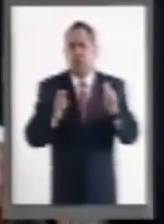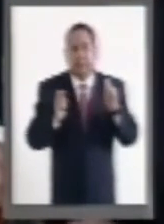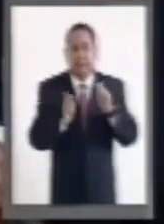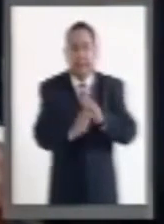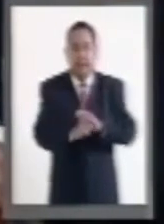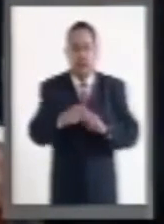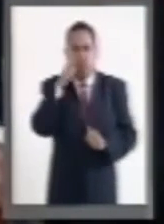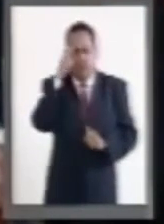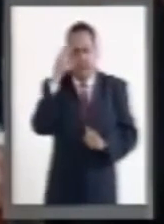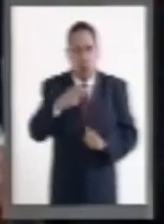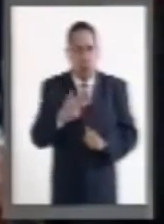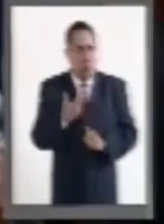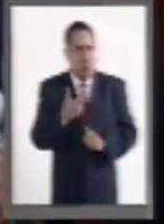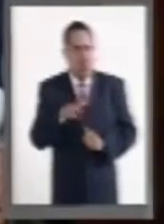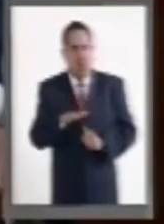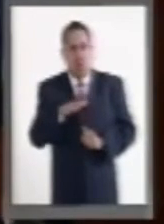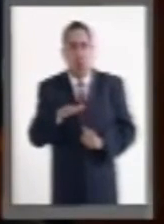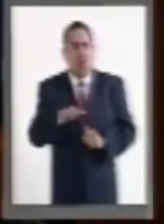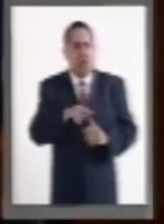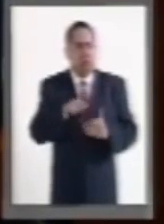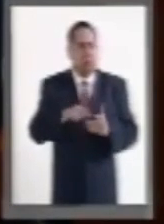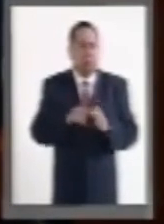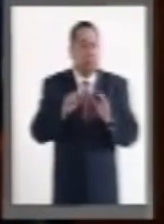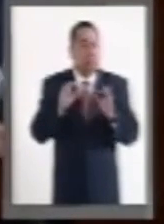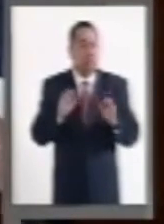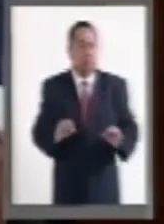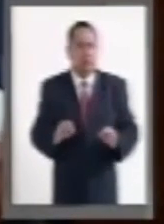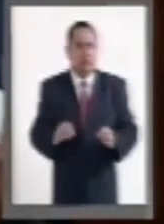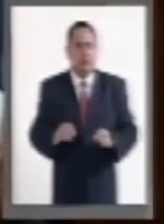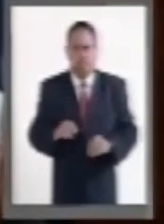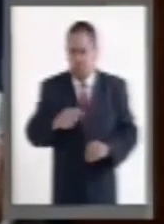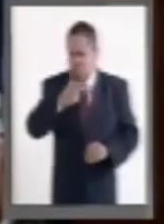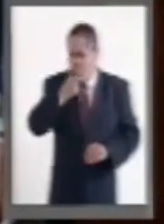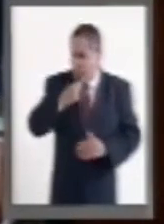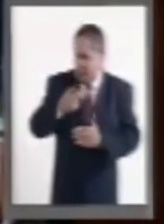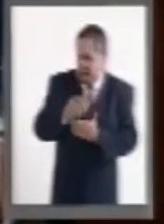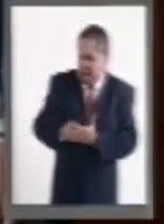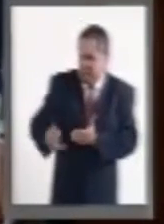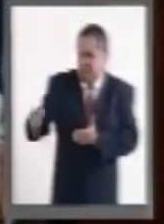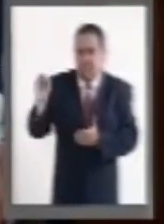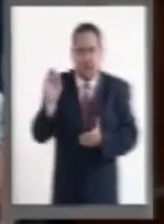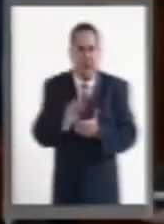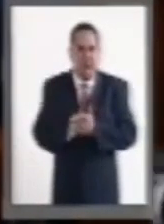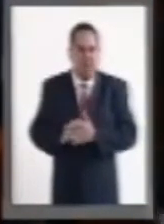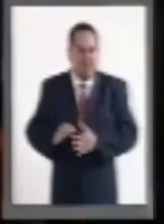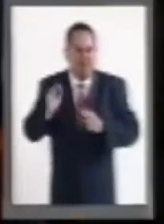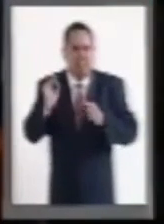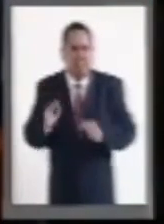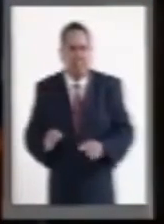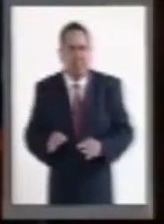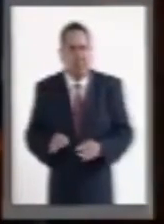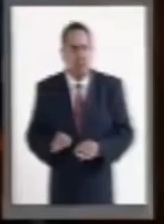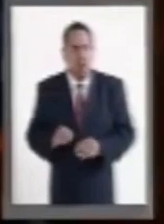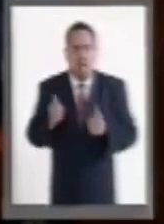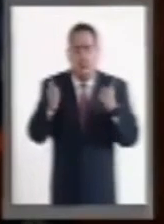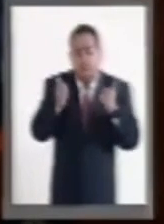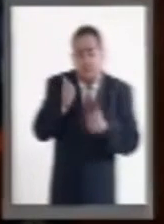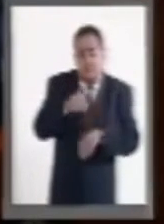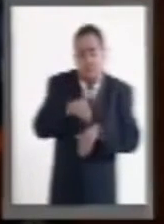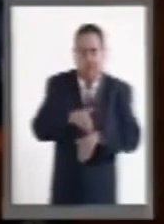México han sido llevadas a cabo por hombres valientes, nunca por